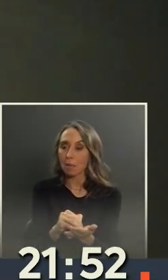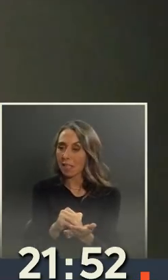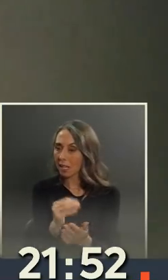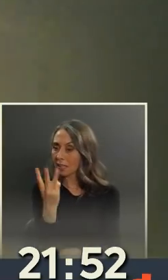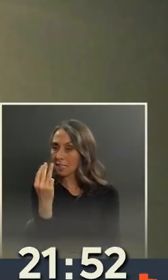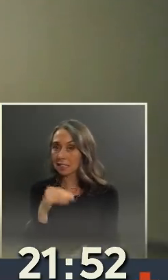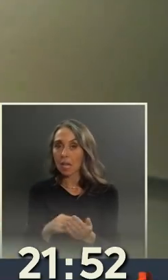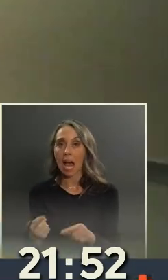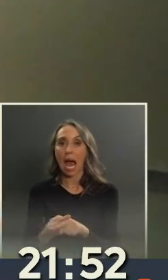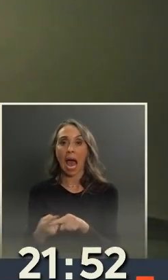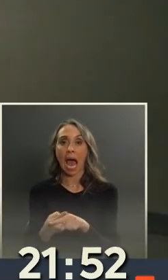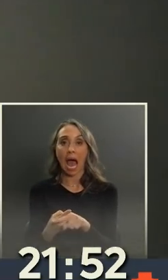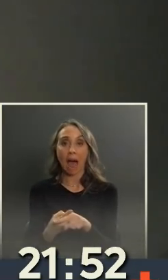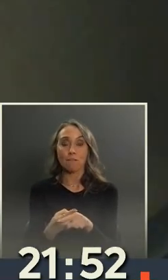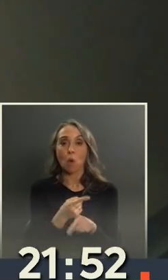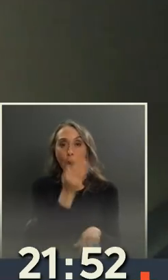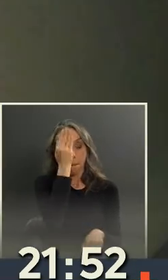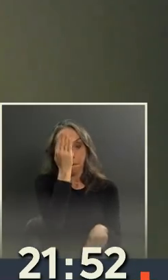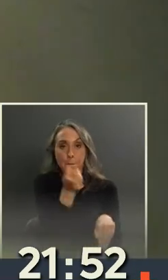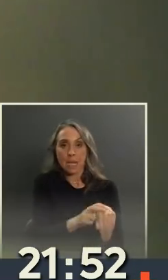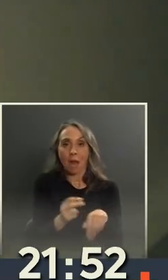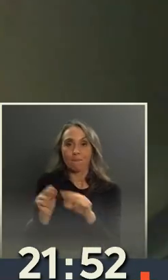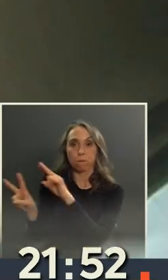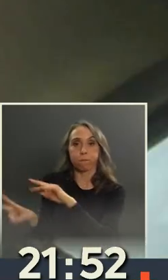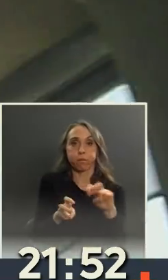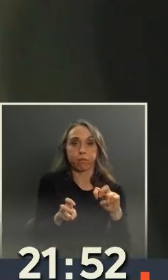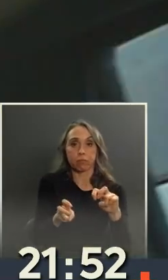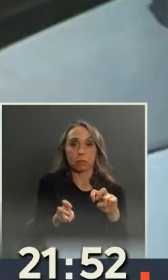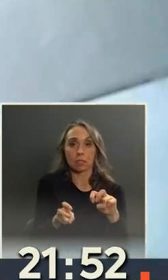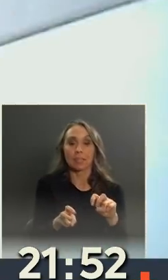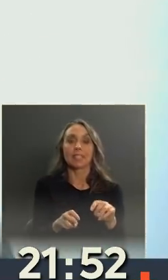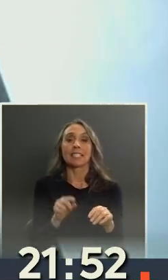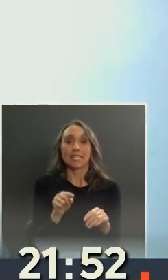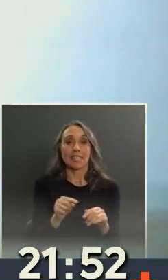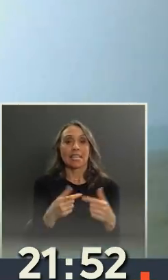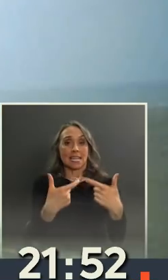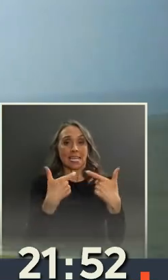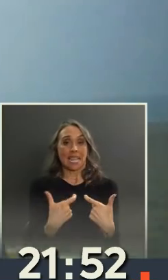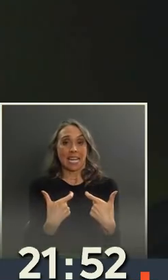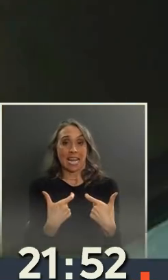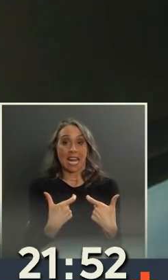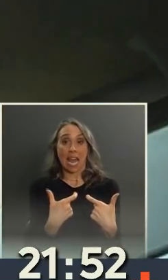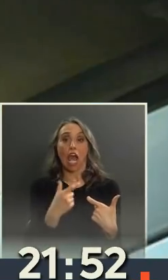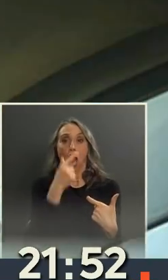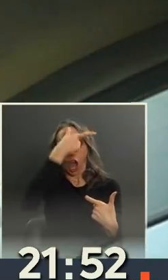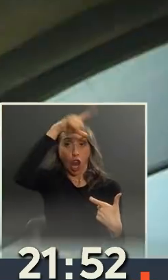el abuso del transporte pirata que ni siquiera nos deja en la misma aduana del Loa como prometieron.